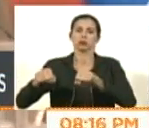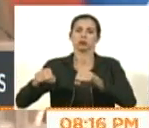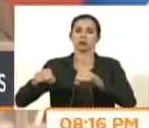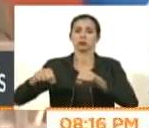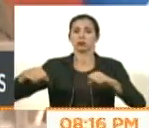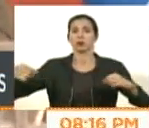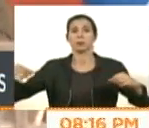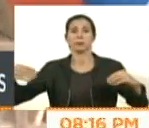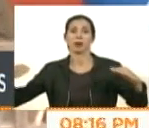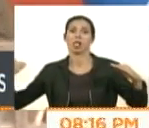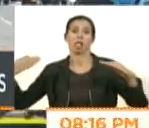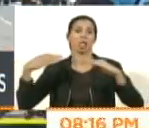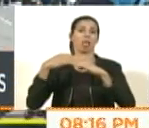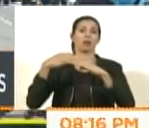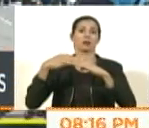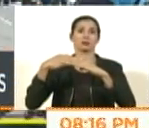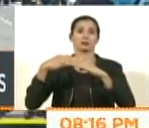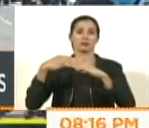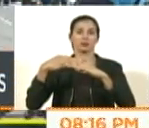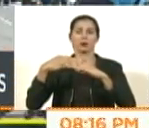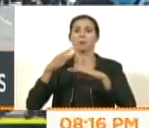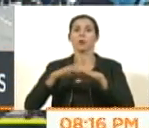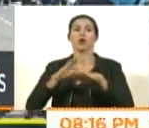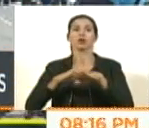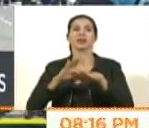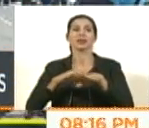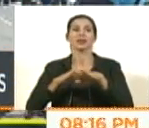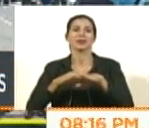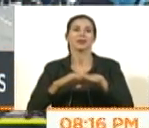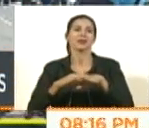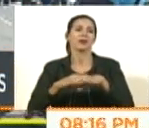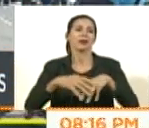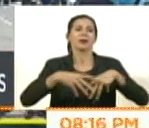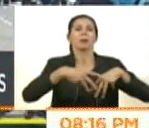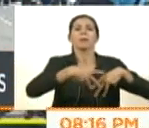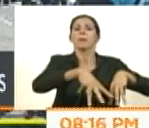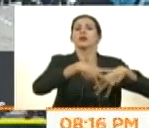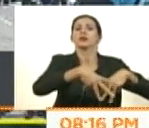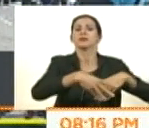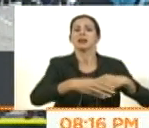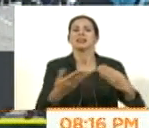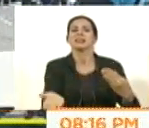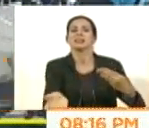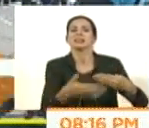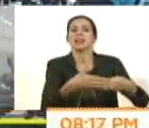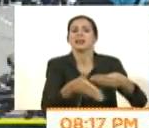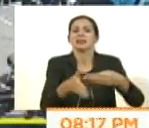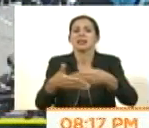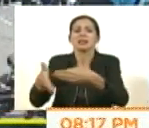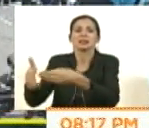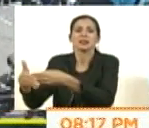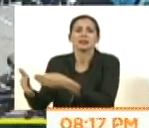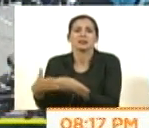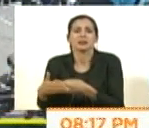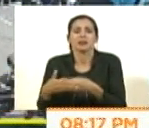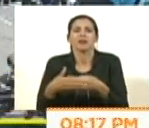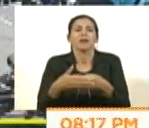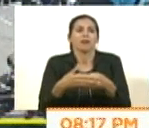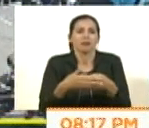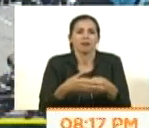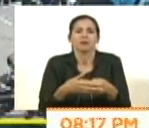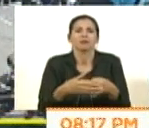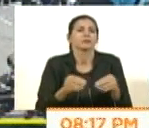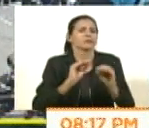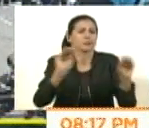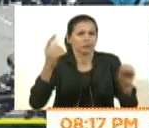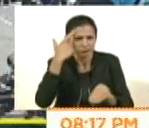por los manifestantes y las barricadas que se encontraban en ese sector, debido al llamado